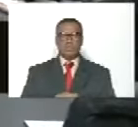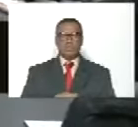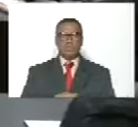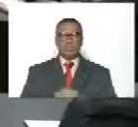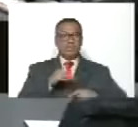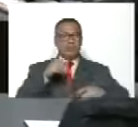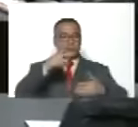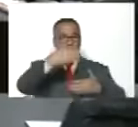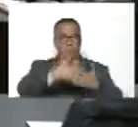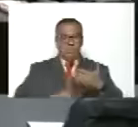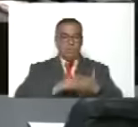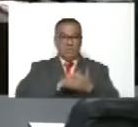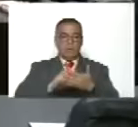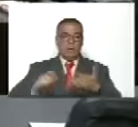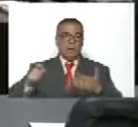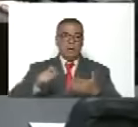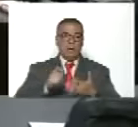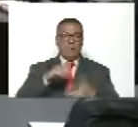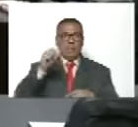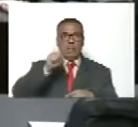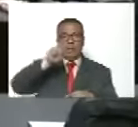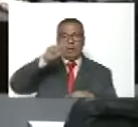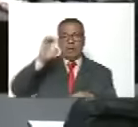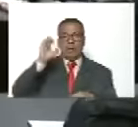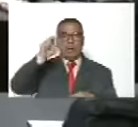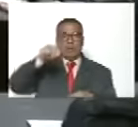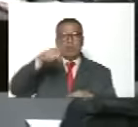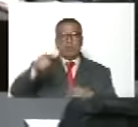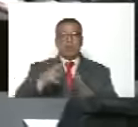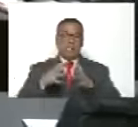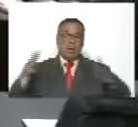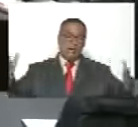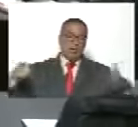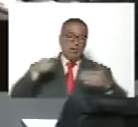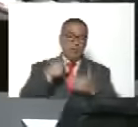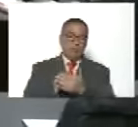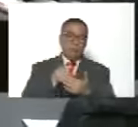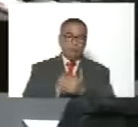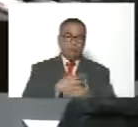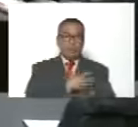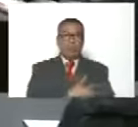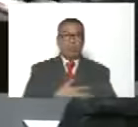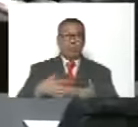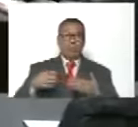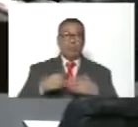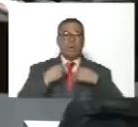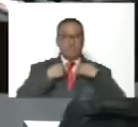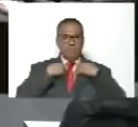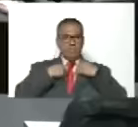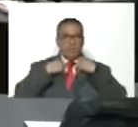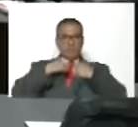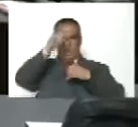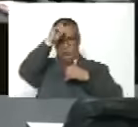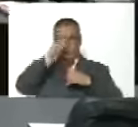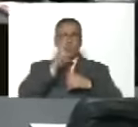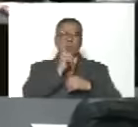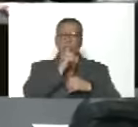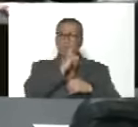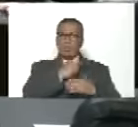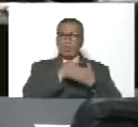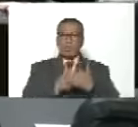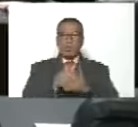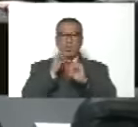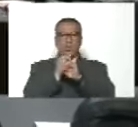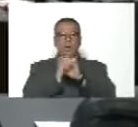el registro, en este caso del SAREN, pero reciben grandes cantidades, millones de dólares, son un chalequito, una gorra, un nombre, un lema, una página